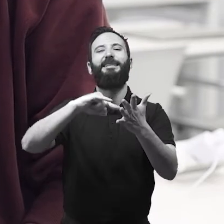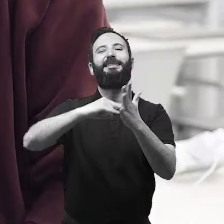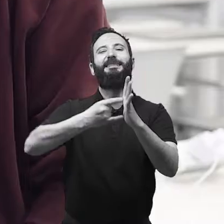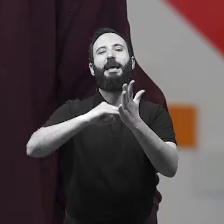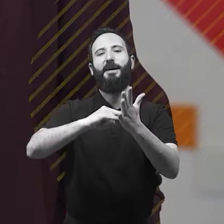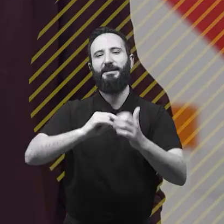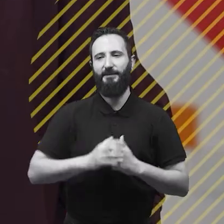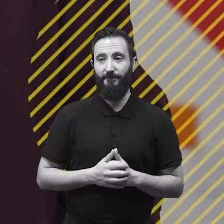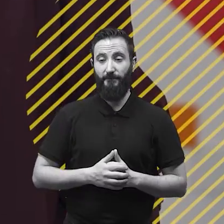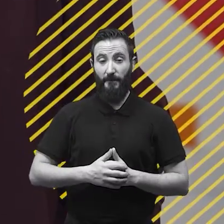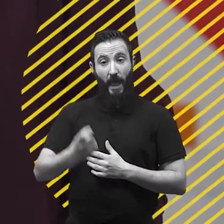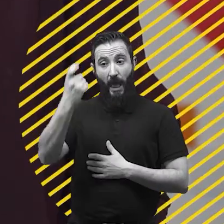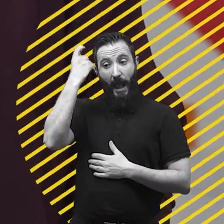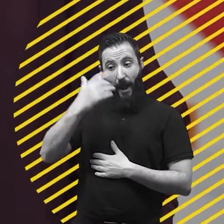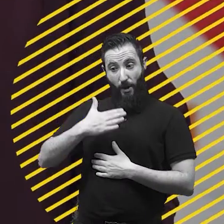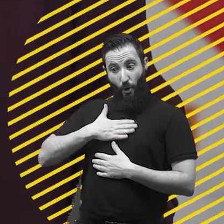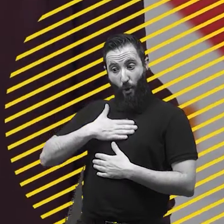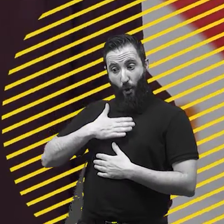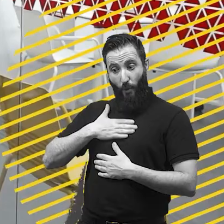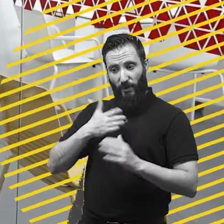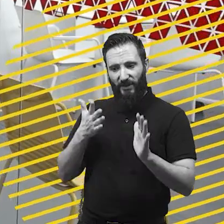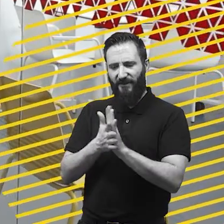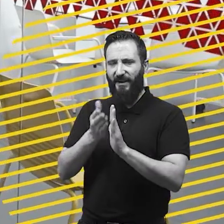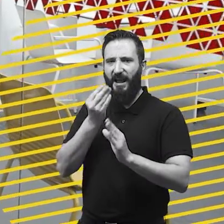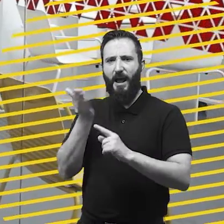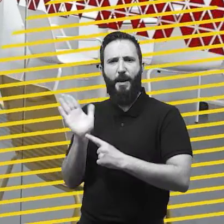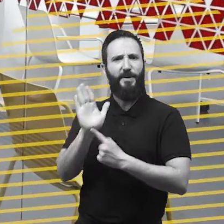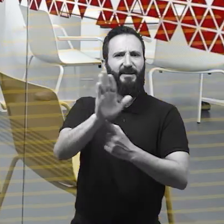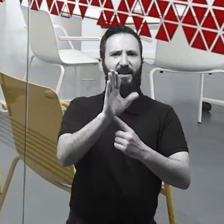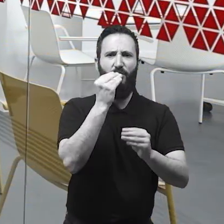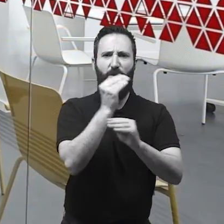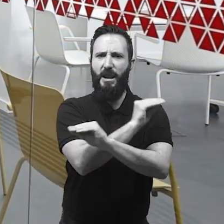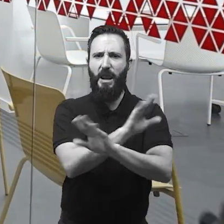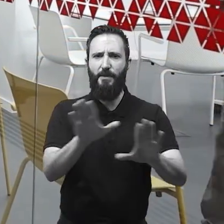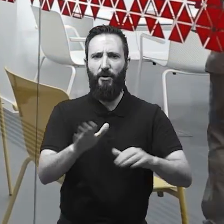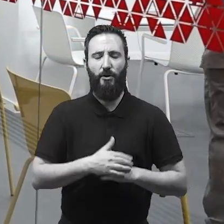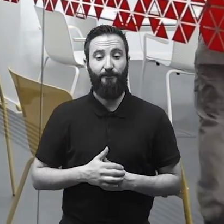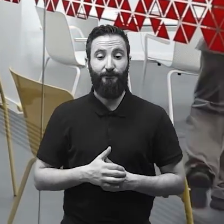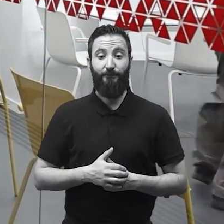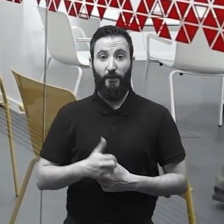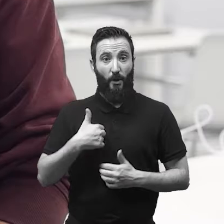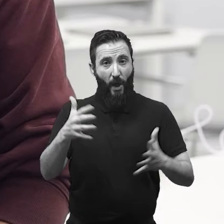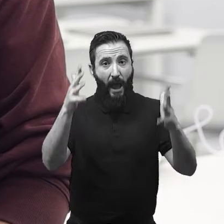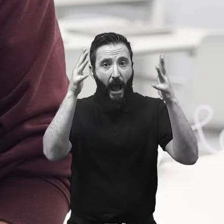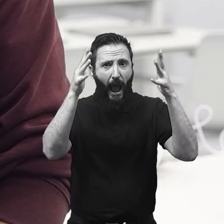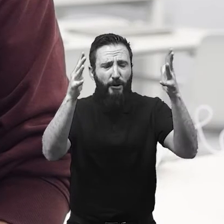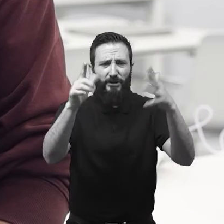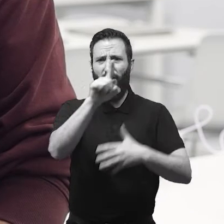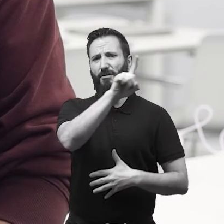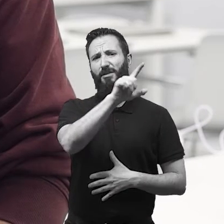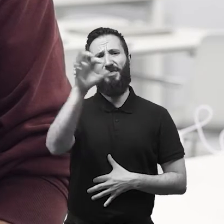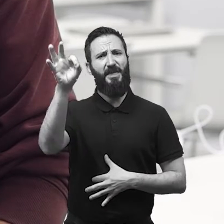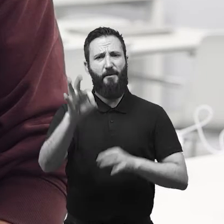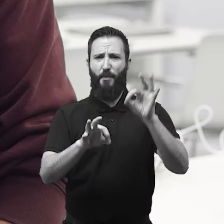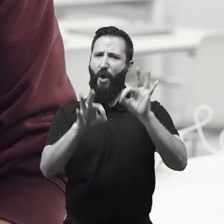sistemas también. Los alumnos son nuestra mejor carta de presentación. Recomiendo 100%